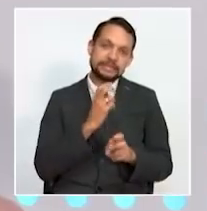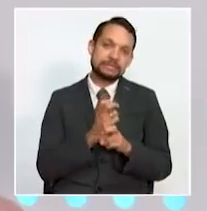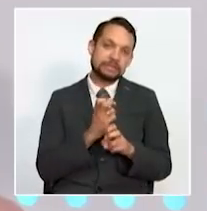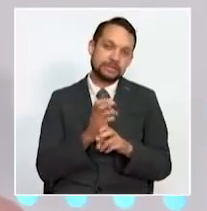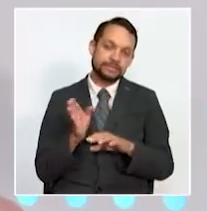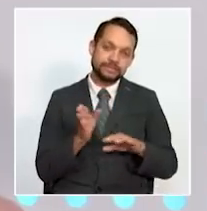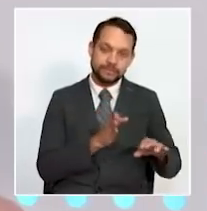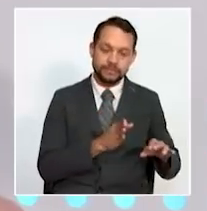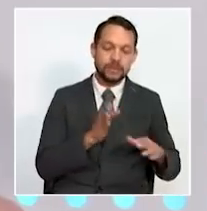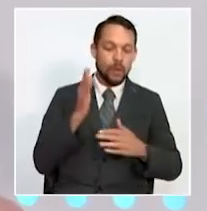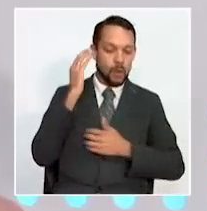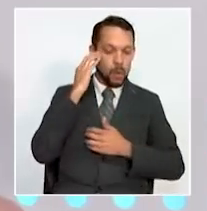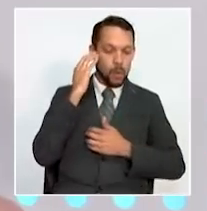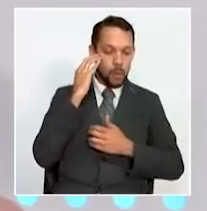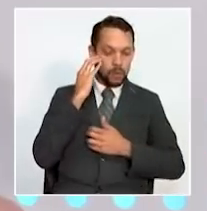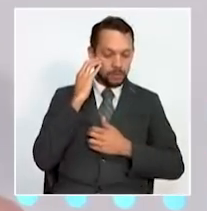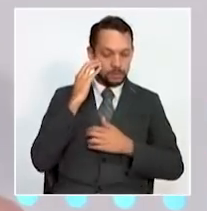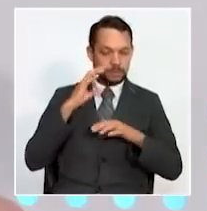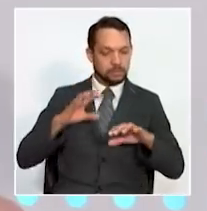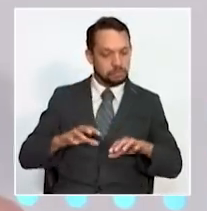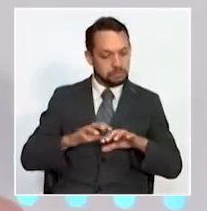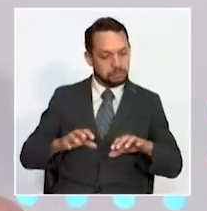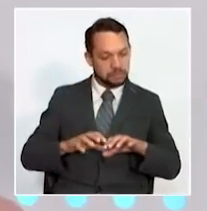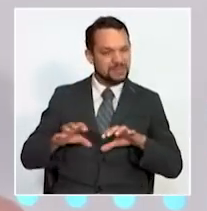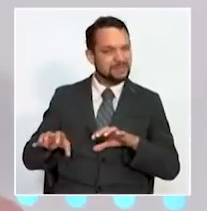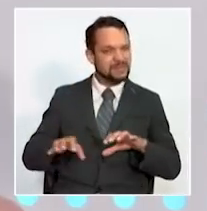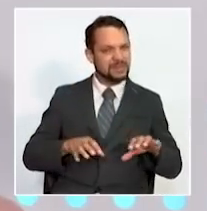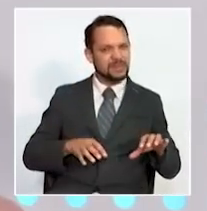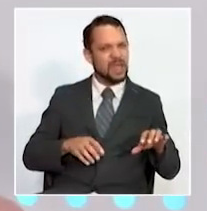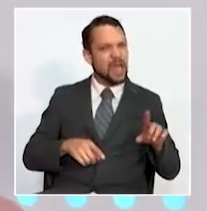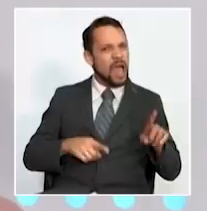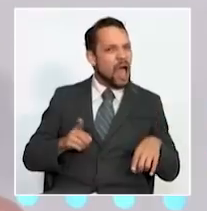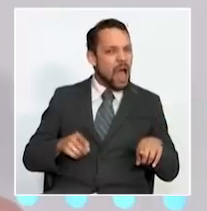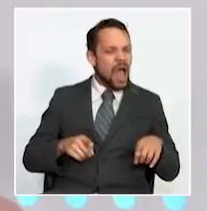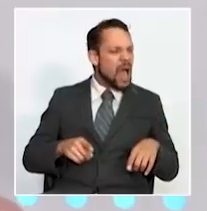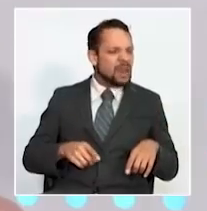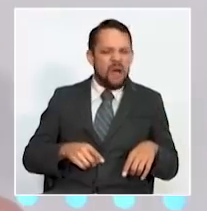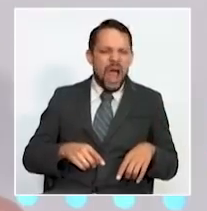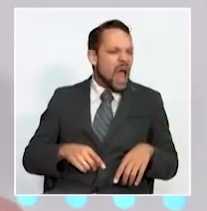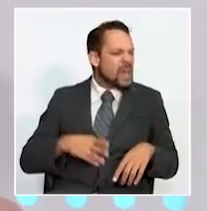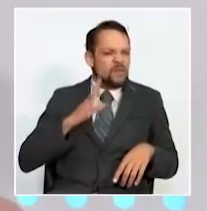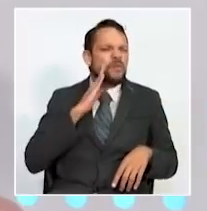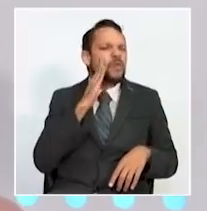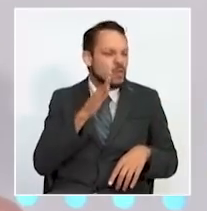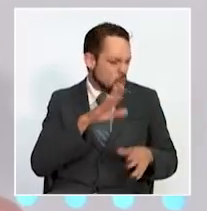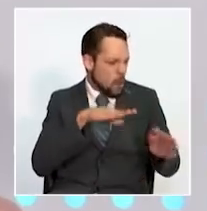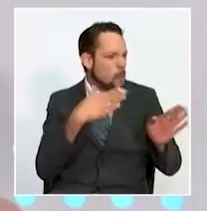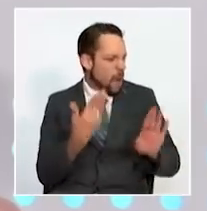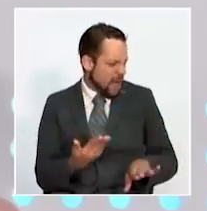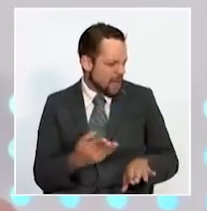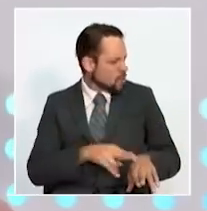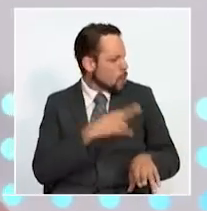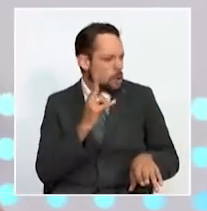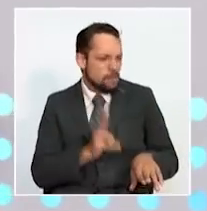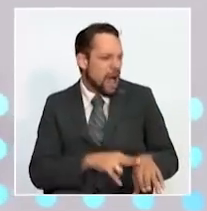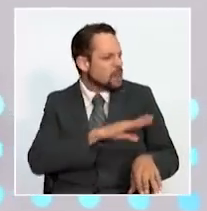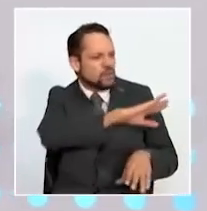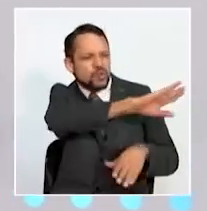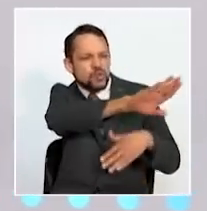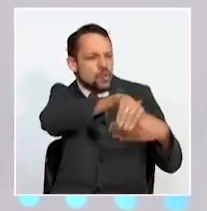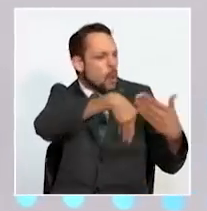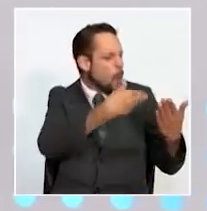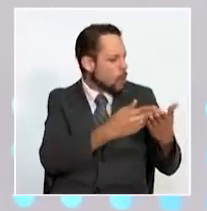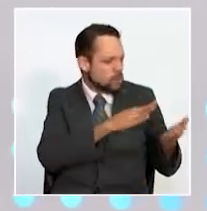hábitos de vida. Los pacientes nos dicen, doctor, de algo nos tenemos que morir. Y yo le pregunto, venga, sí, todos nos tenemos que